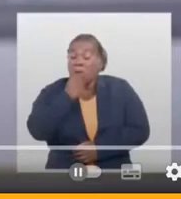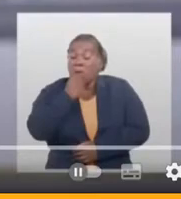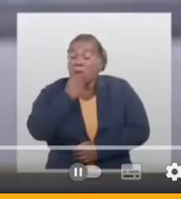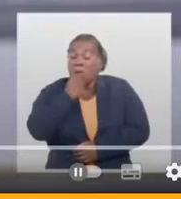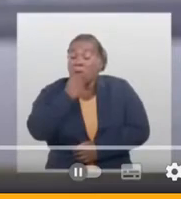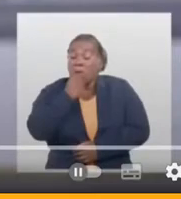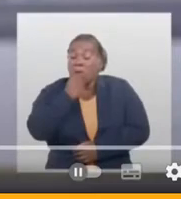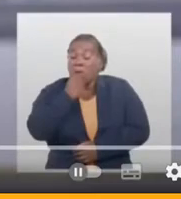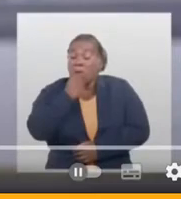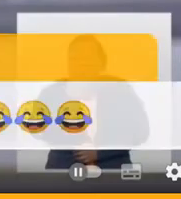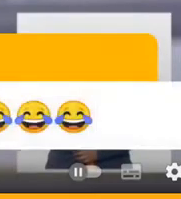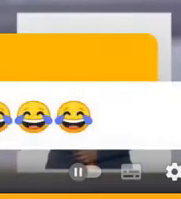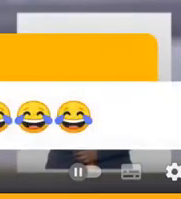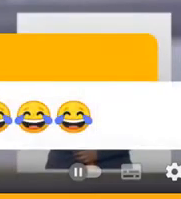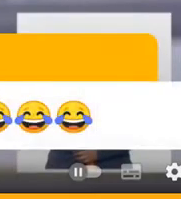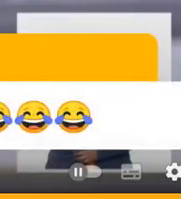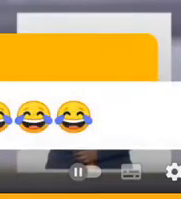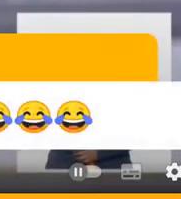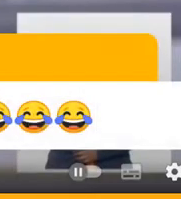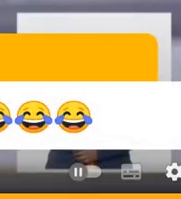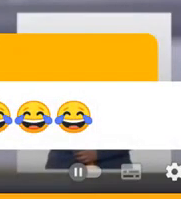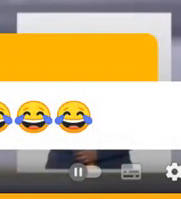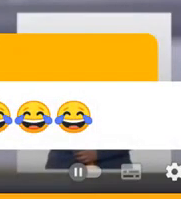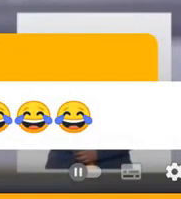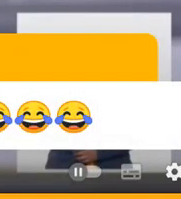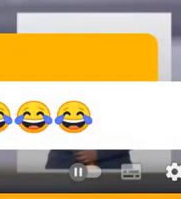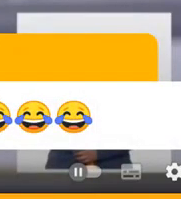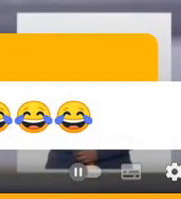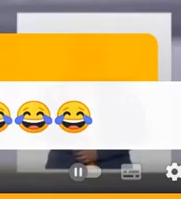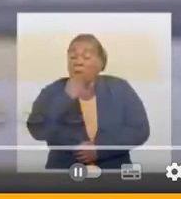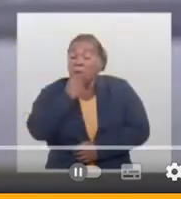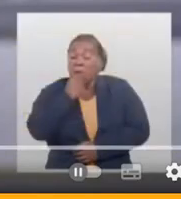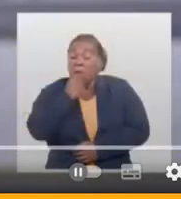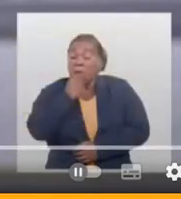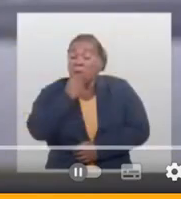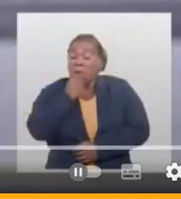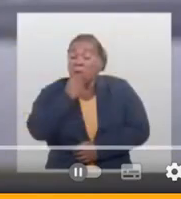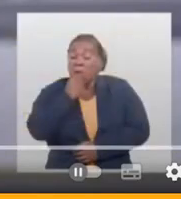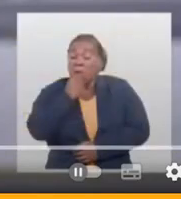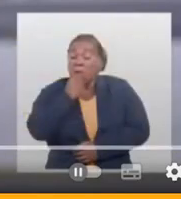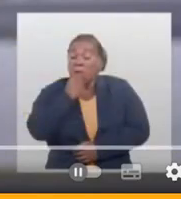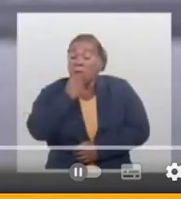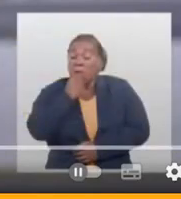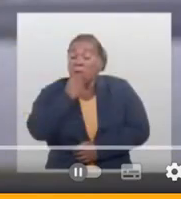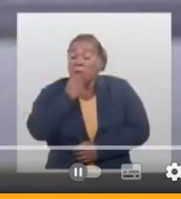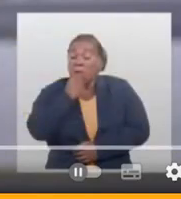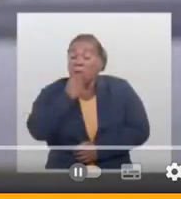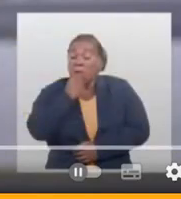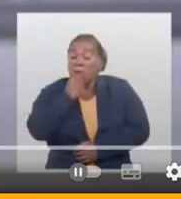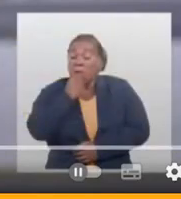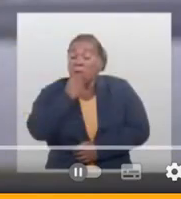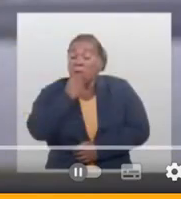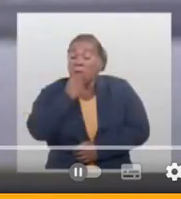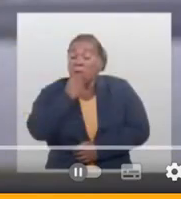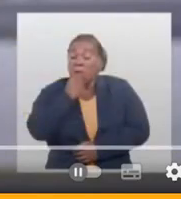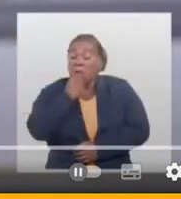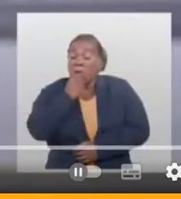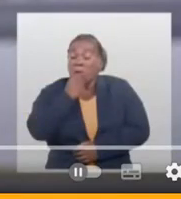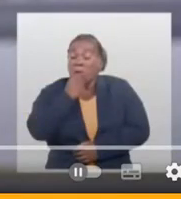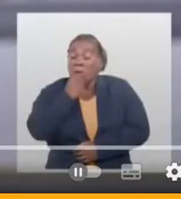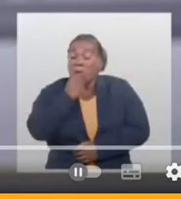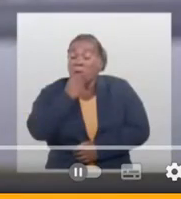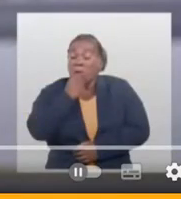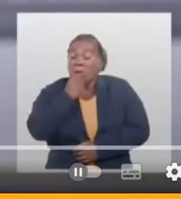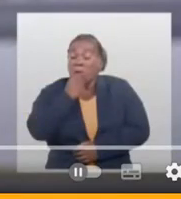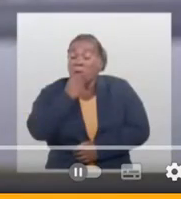que limpiar este tipo. No, pero si está claro. Se lo parecerá algo. Sí, y sí, ahí, sí. Mira. Pero está claro los gestos y todo. Pero a ver, yo pero digo, es que, pero,